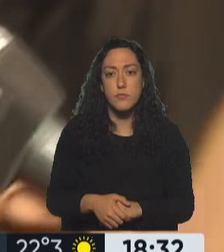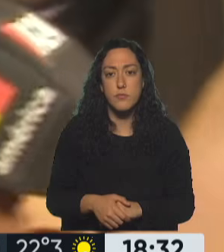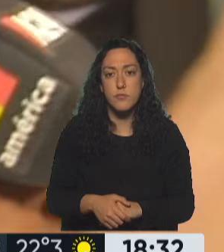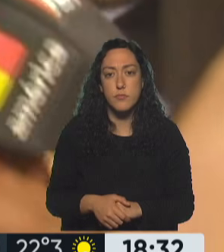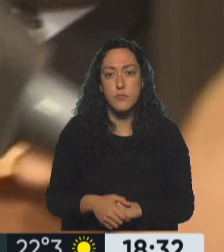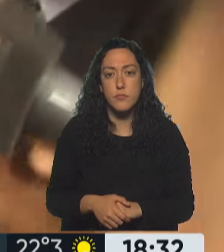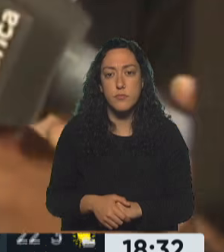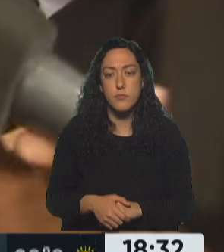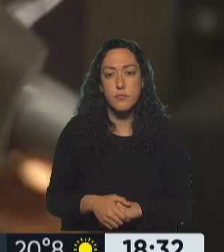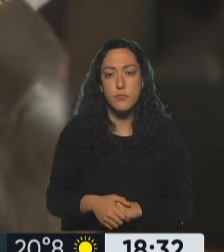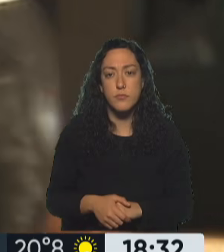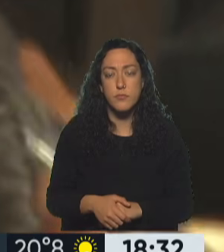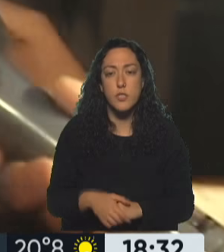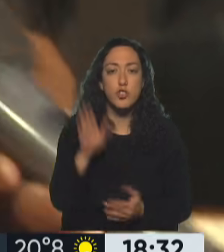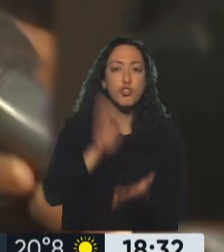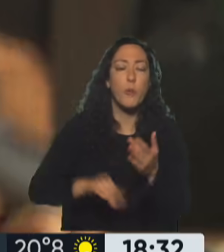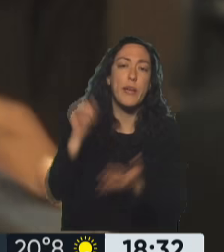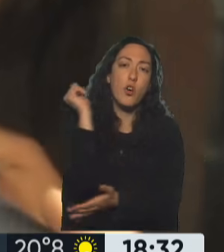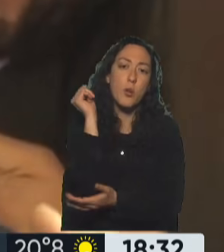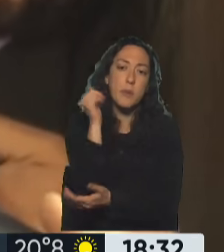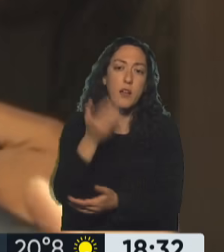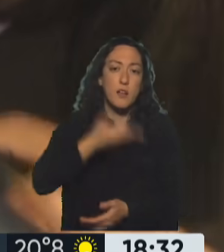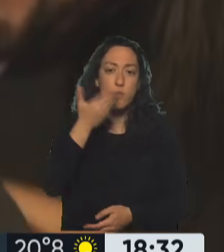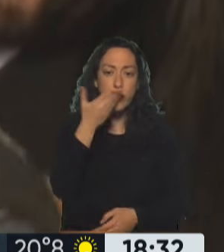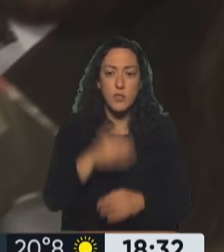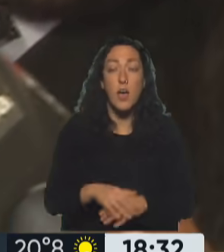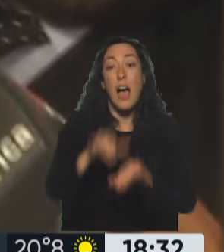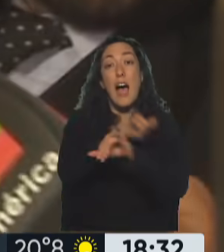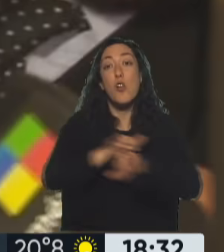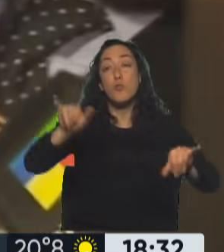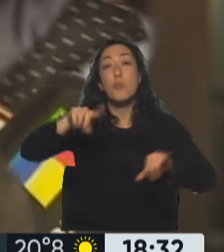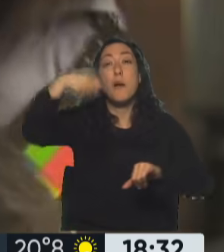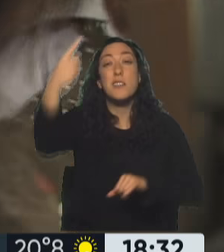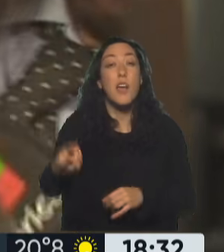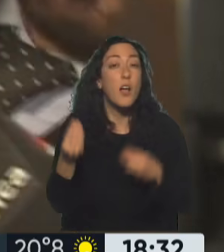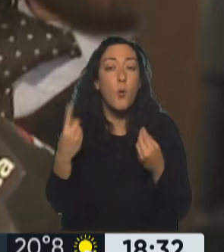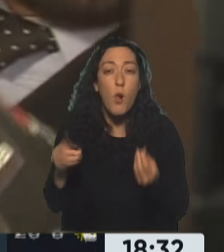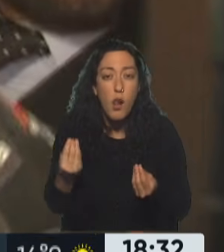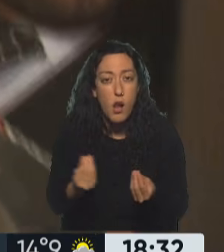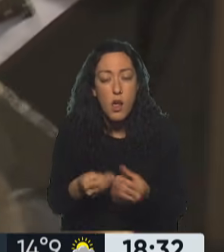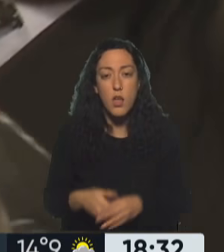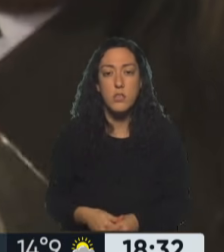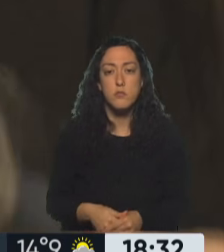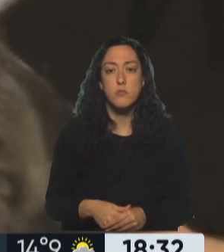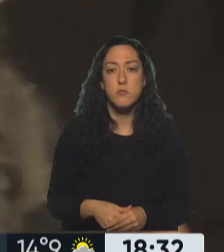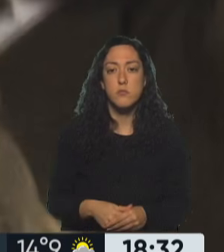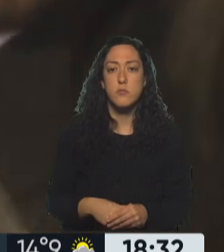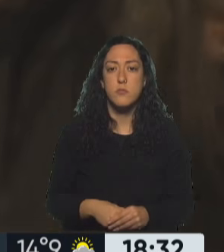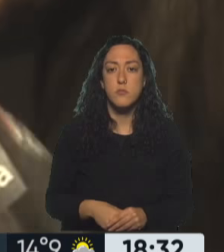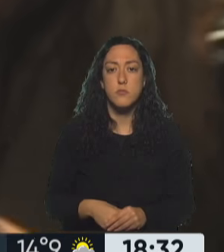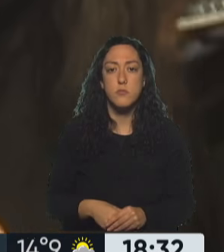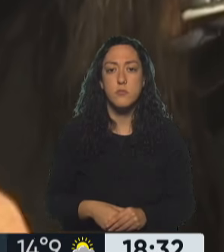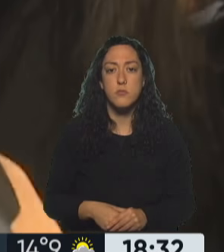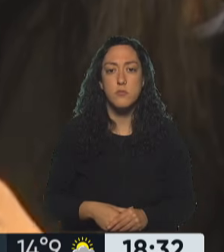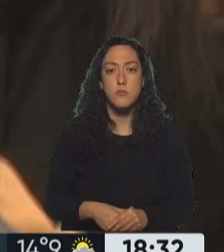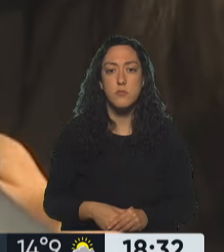Está hablando el ministro de Economía, Sergio Massa. ¿Lo escucho? ¿Cuáles son los anuncios previstos para mañana? Mañana va a haber anuncios. ¿Cuáles son los anuncios previstos para mañana? ¿Cuáles son los anuncios,